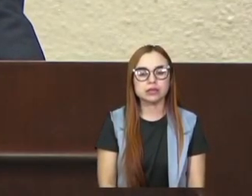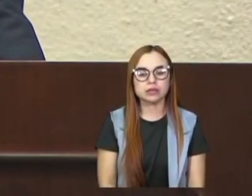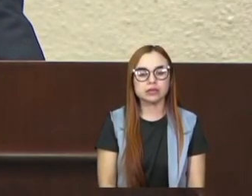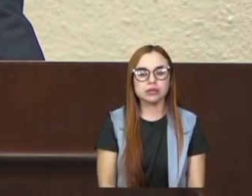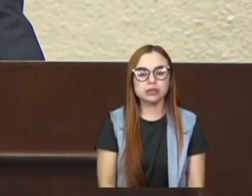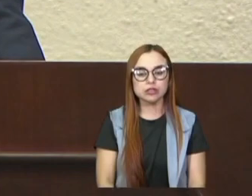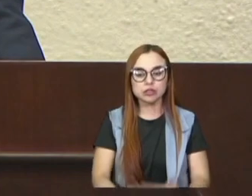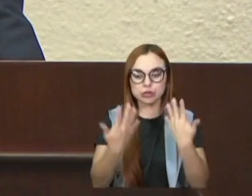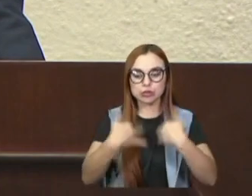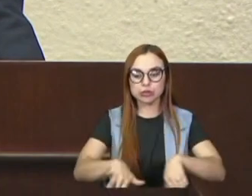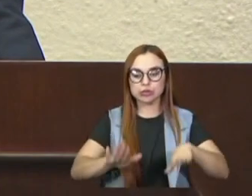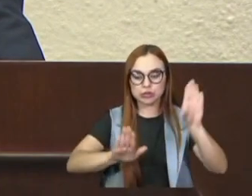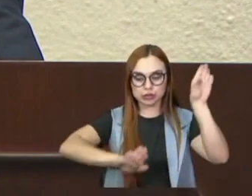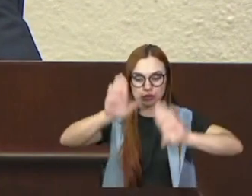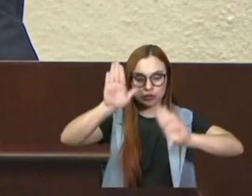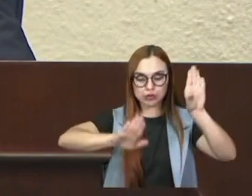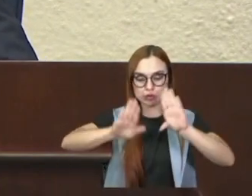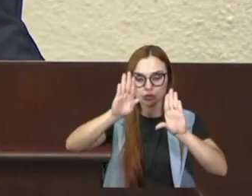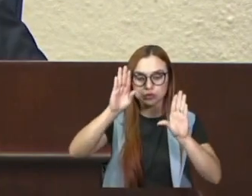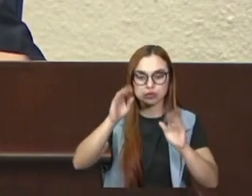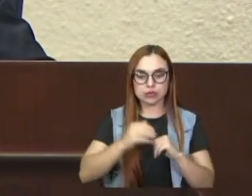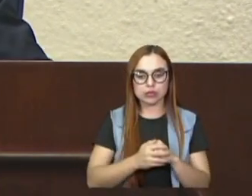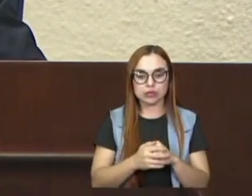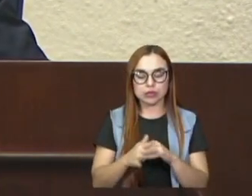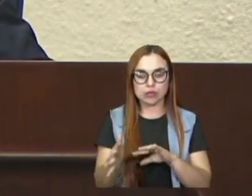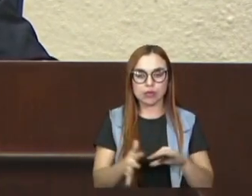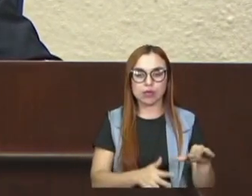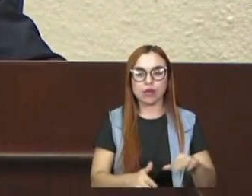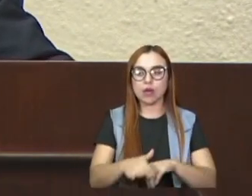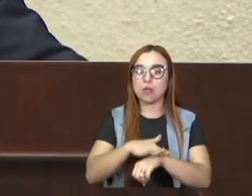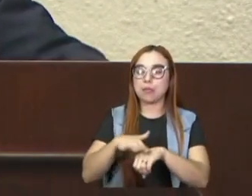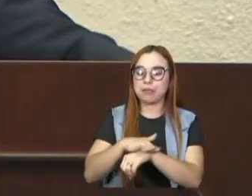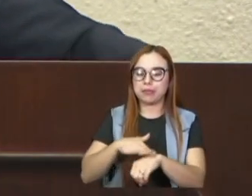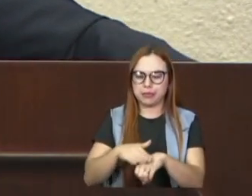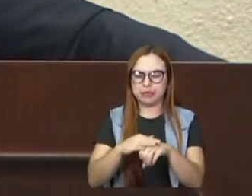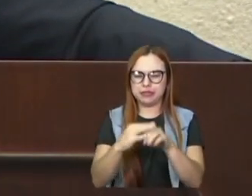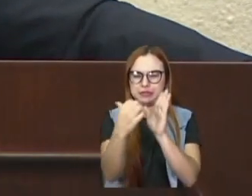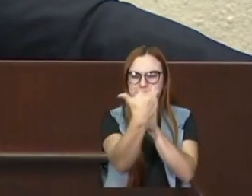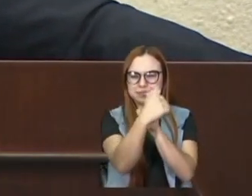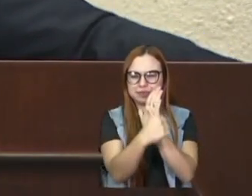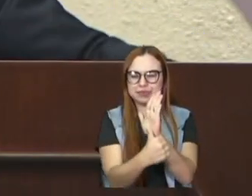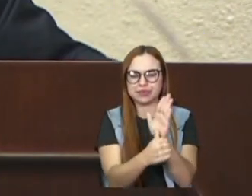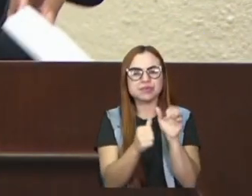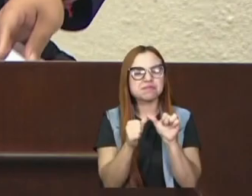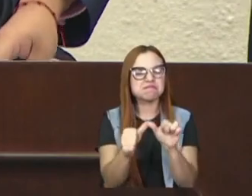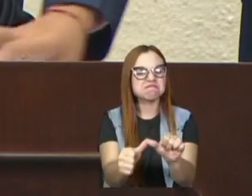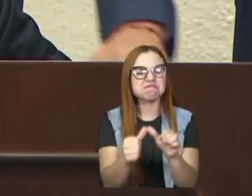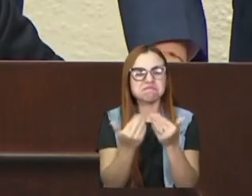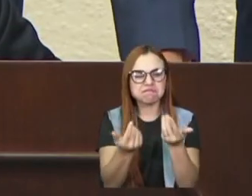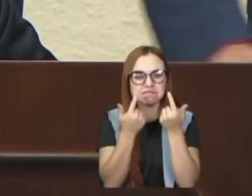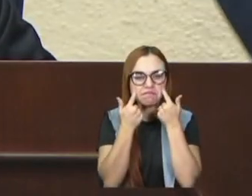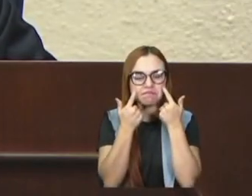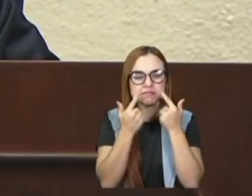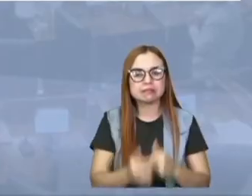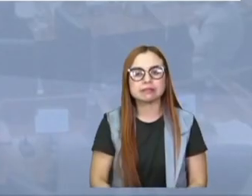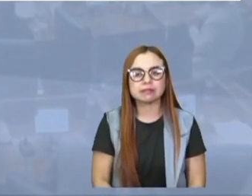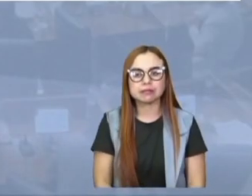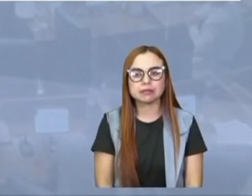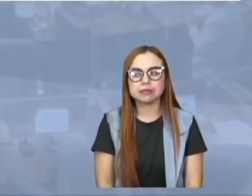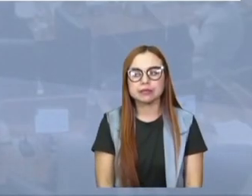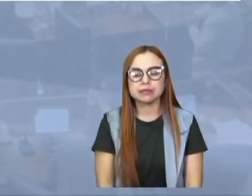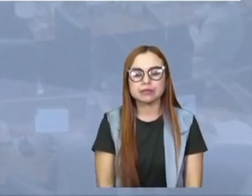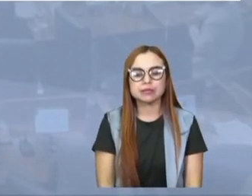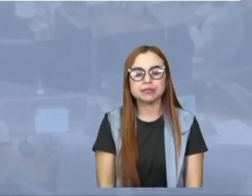Concluido el periodo de incidencia, secretario, informe cuál es el siguiente punto del orden del día. Se debate tiene omisión de